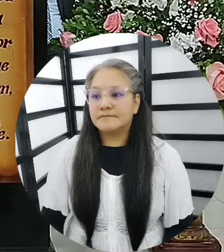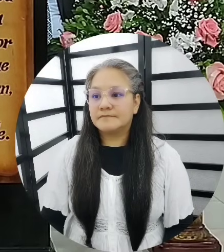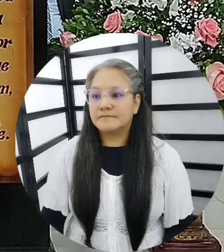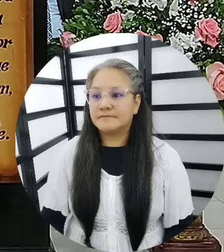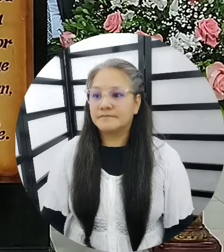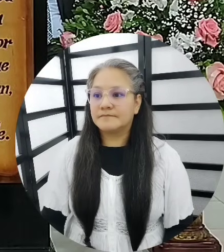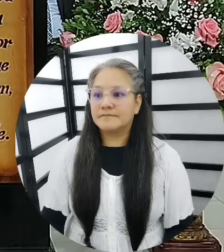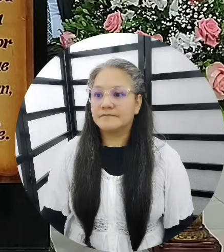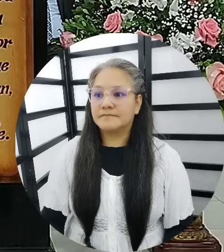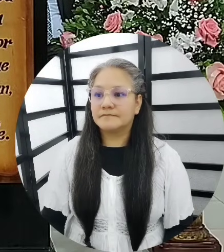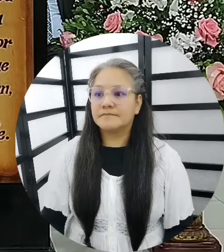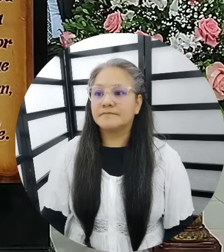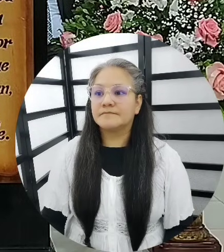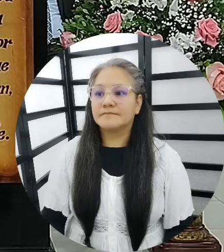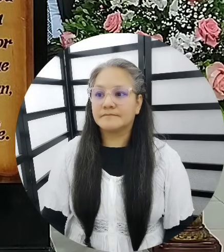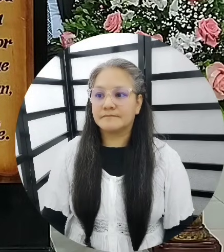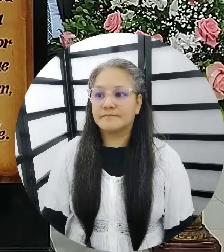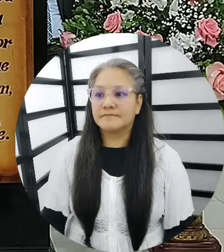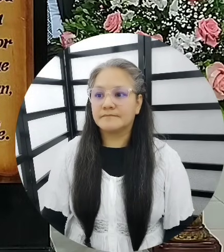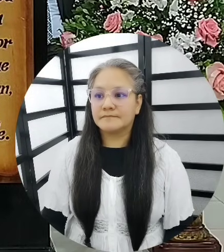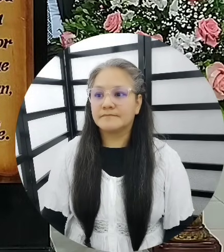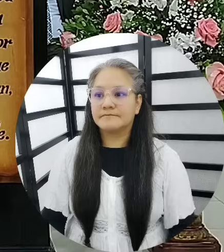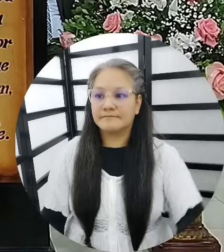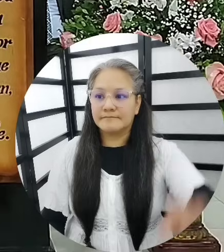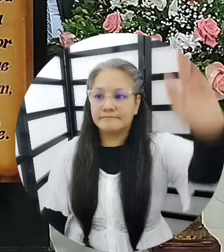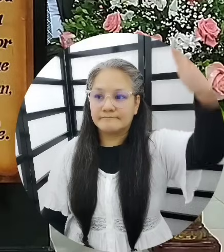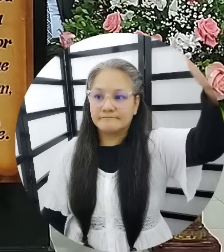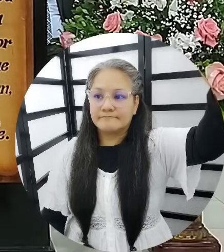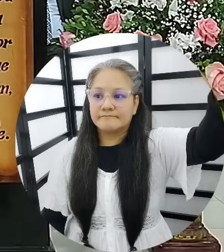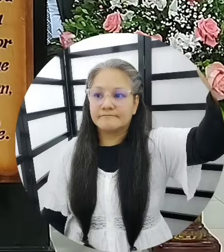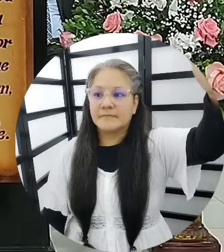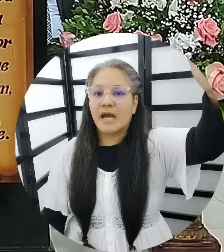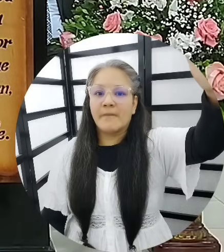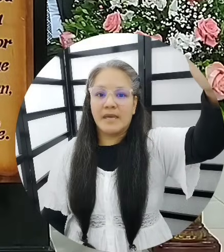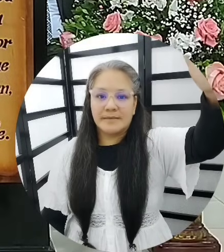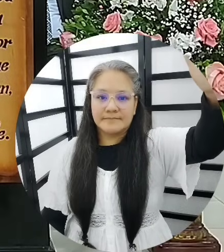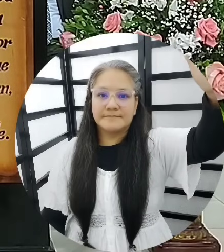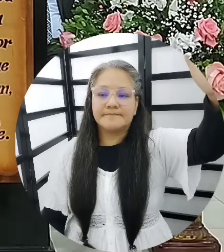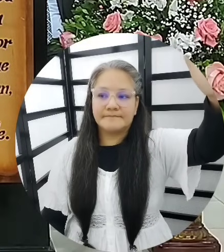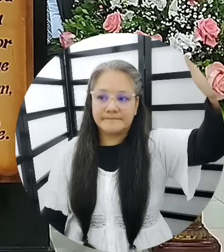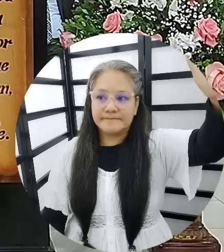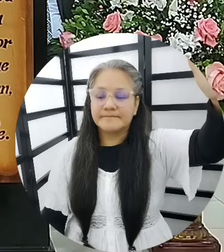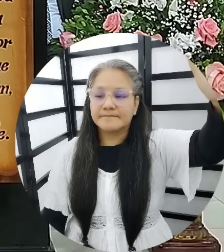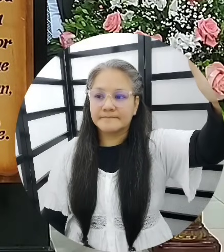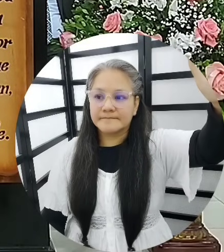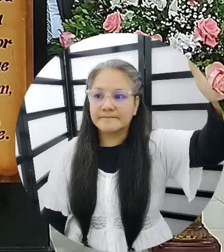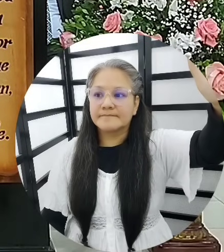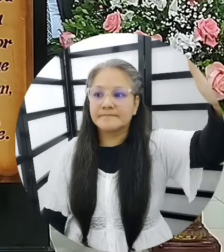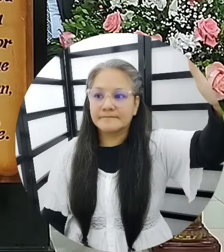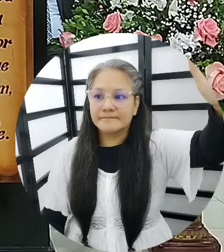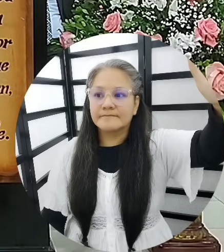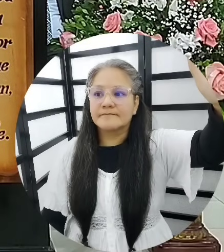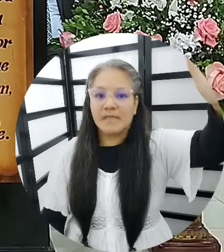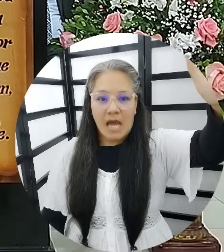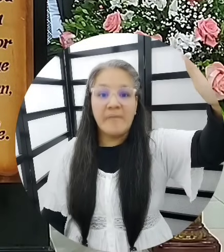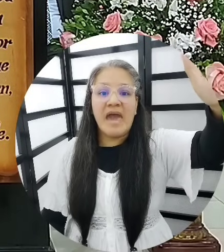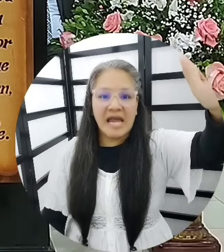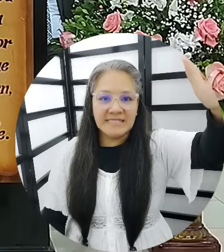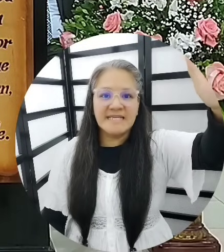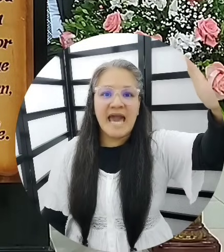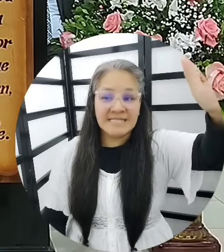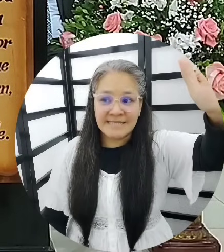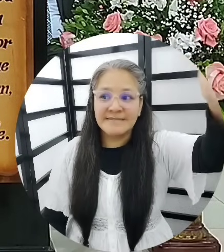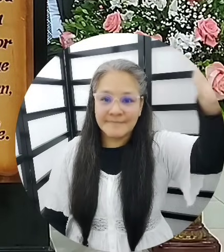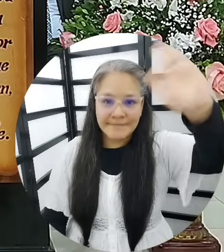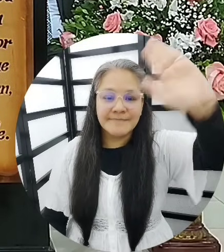y ustedes y yo tenemos que cuidarnos mucho, porque esa tijera también